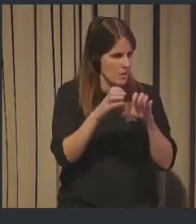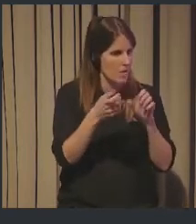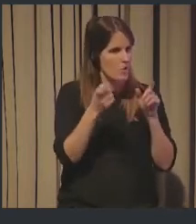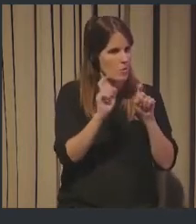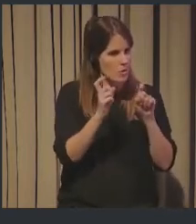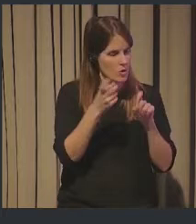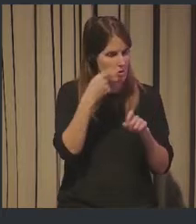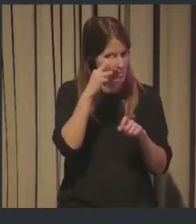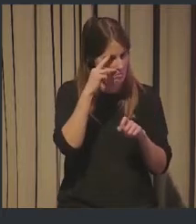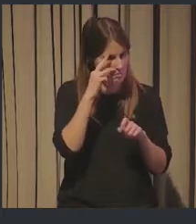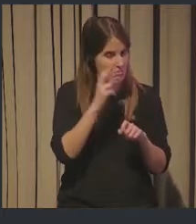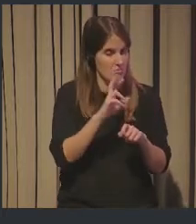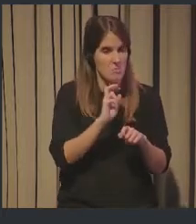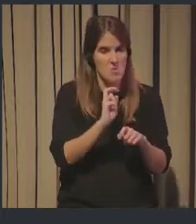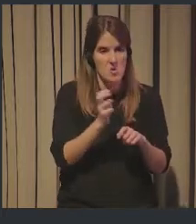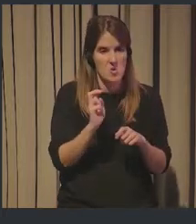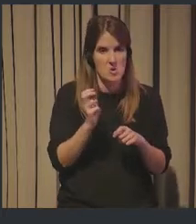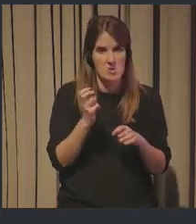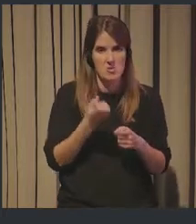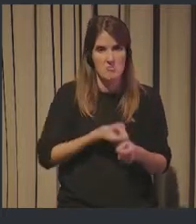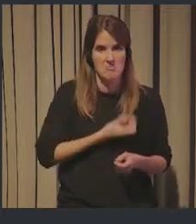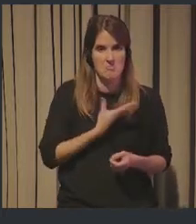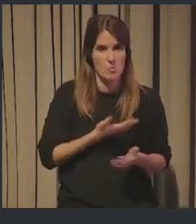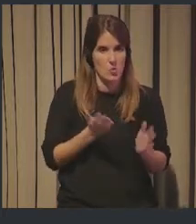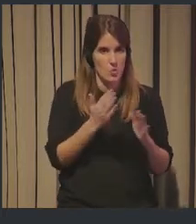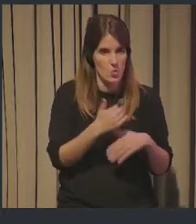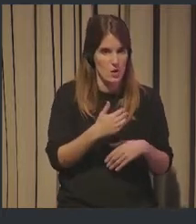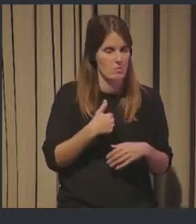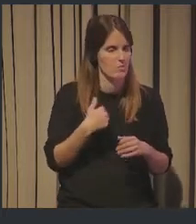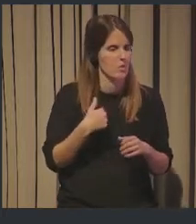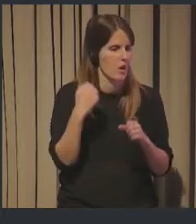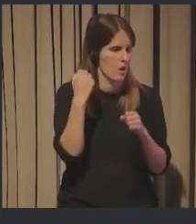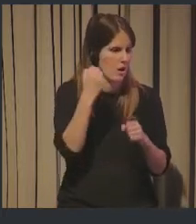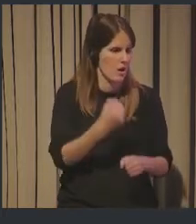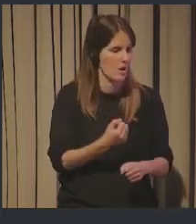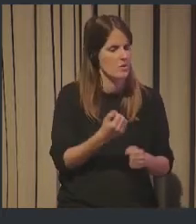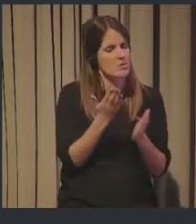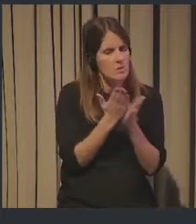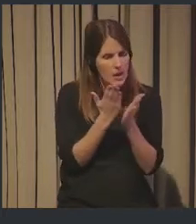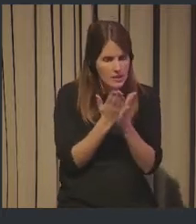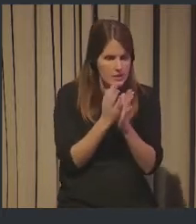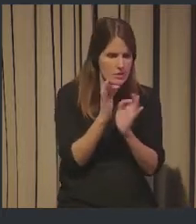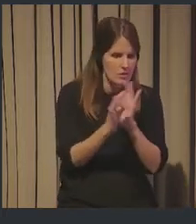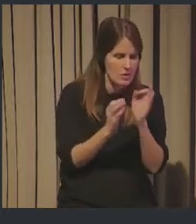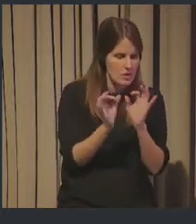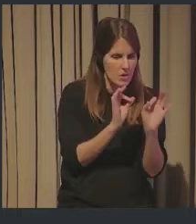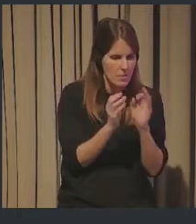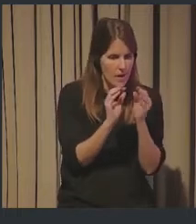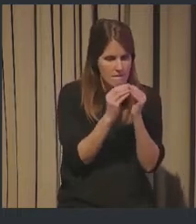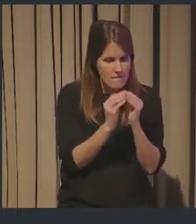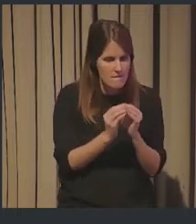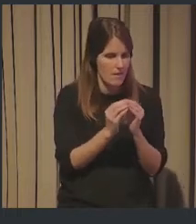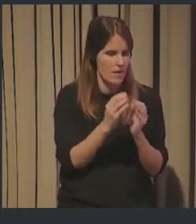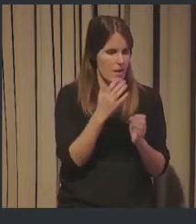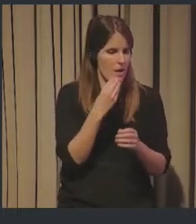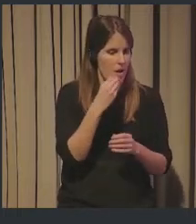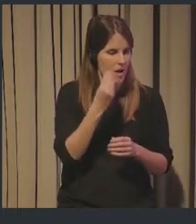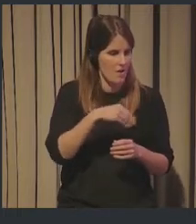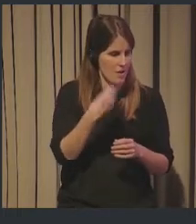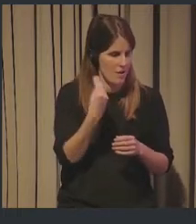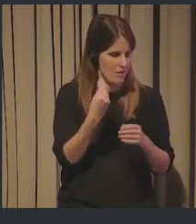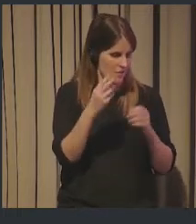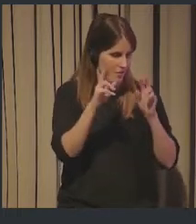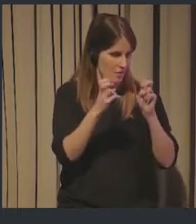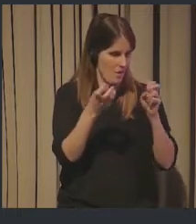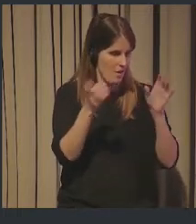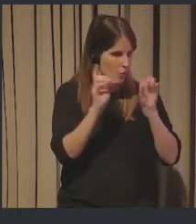porque no había otra cosa que hacer. Así que pasé mucho tiempo trabajando en mis clases y aprendiendo a ser profesor. Pero puesto que